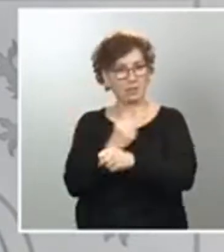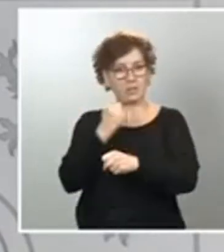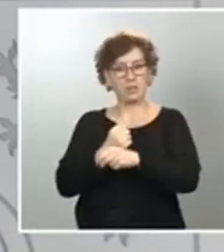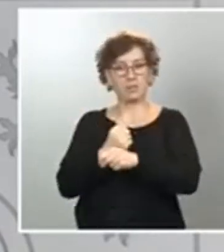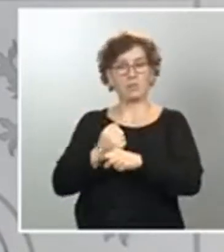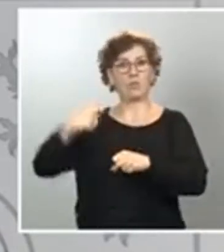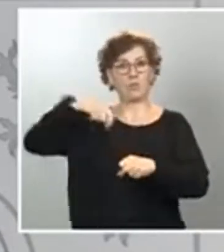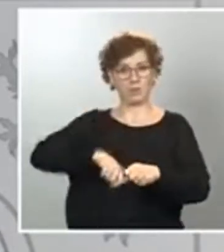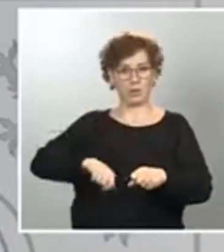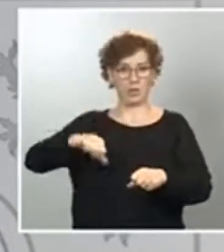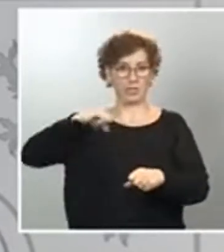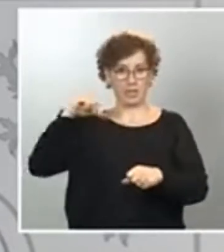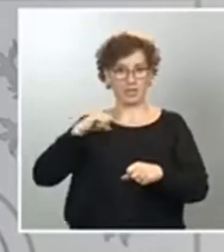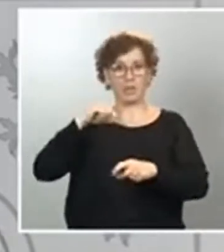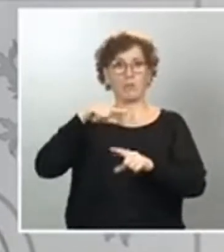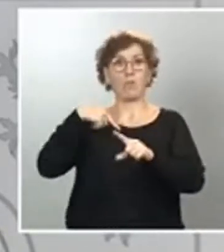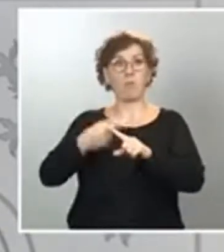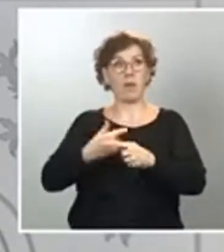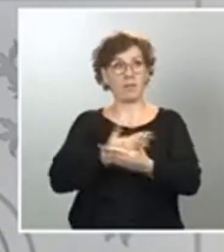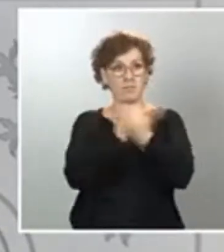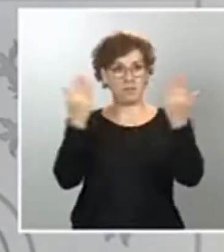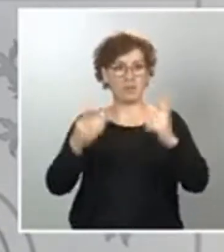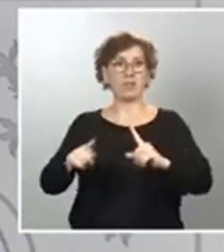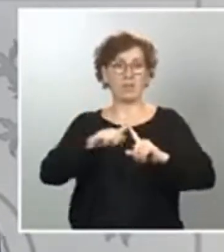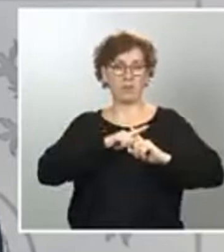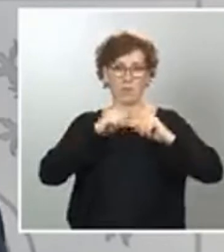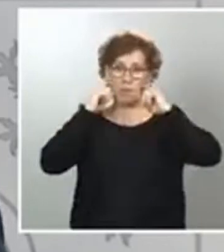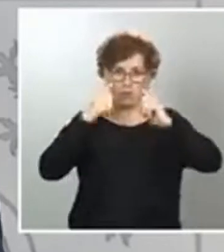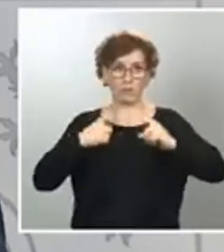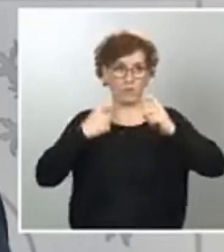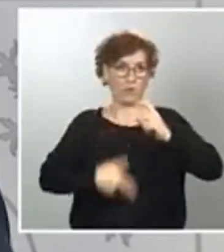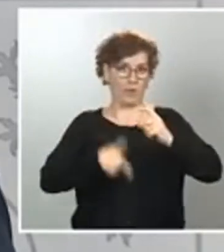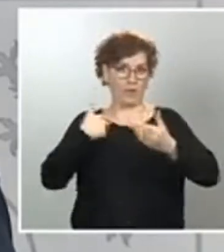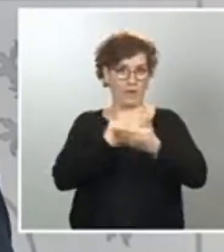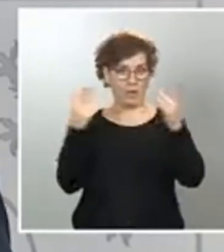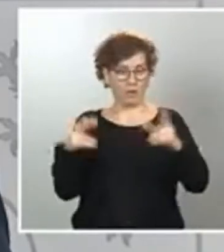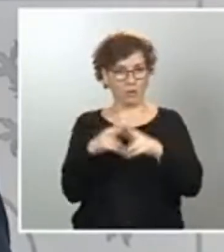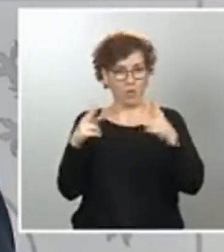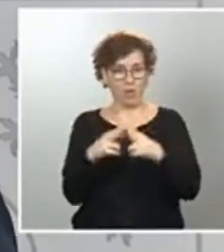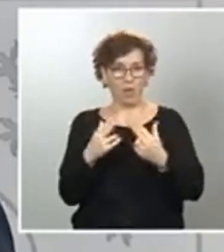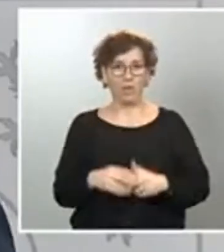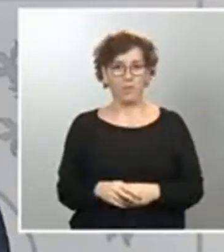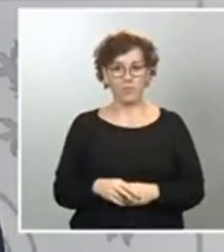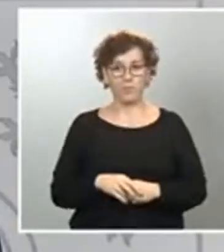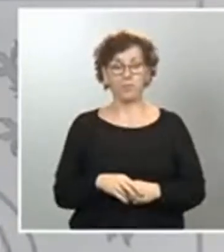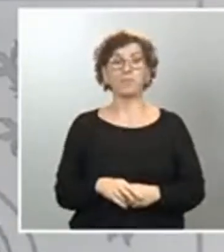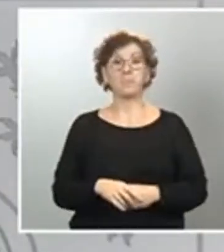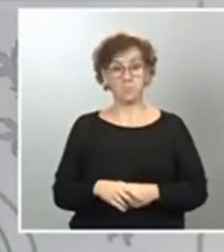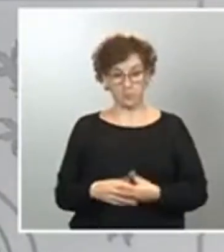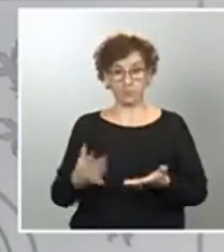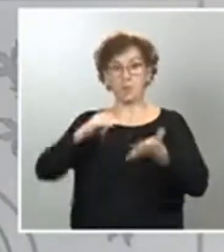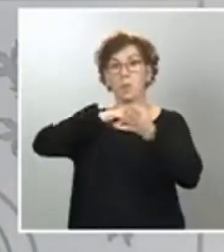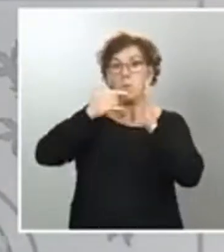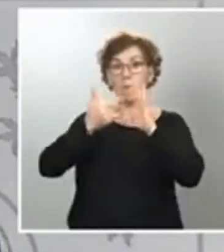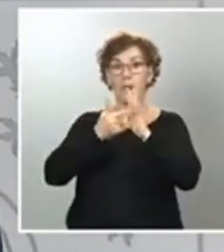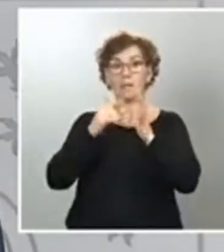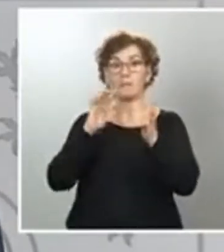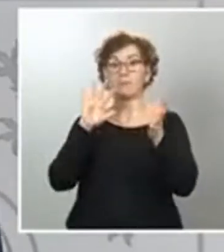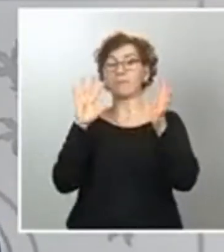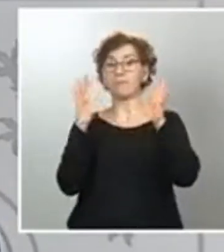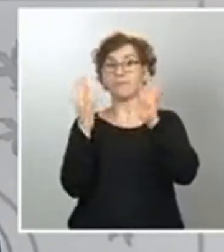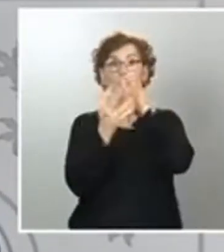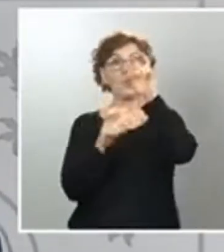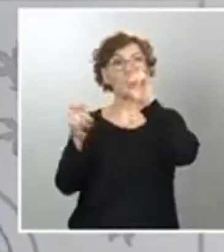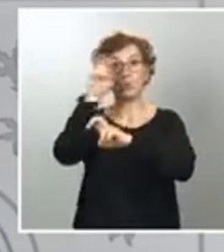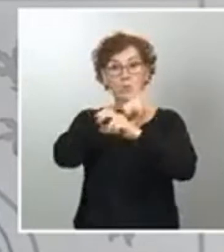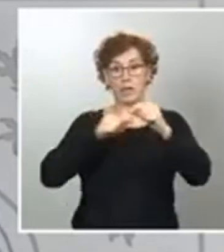del conjunto de la sociedad española. Por eso, el plan para la transición hacia una nueva normalidad, en